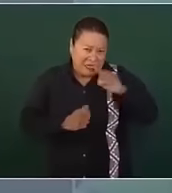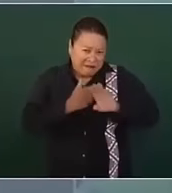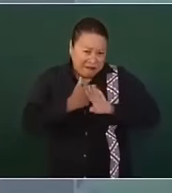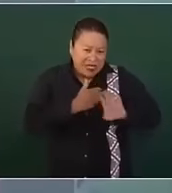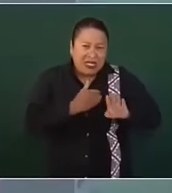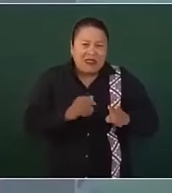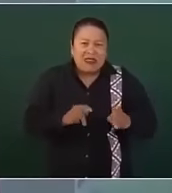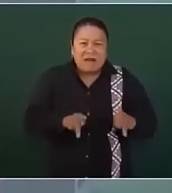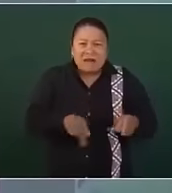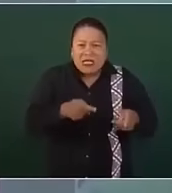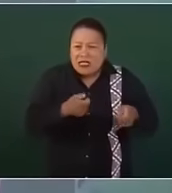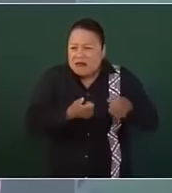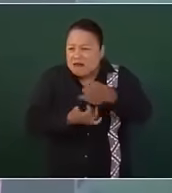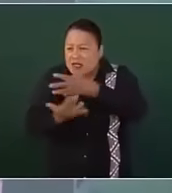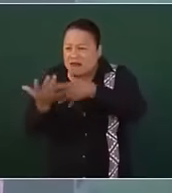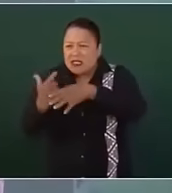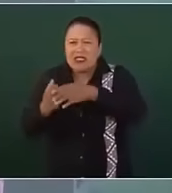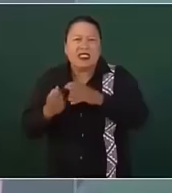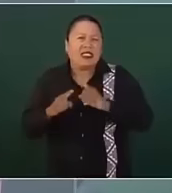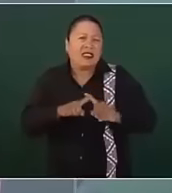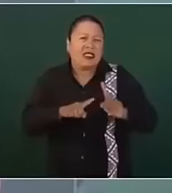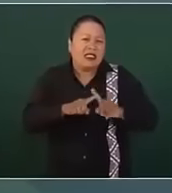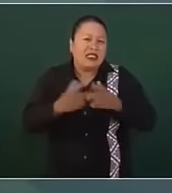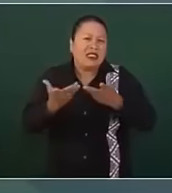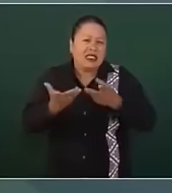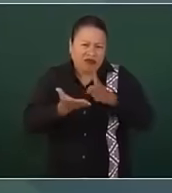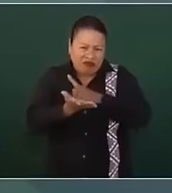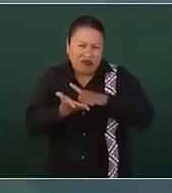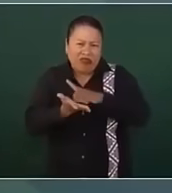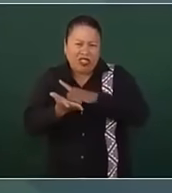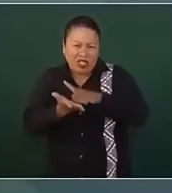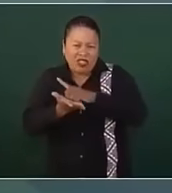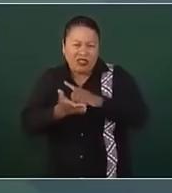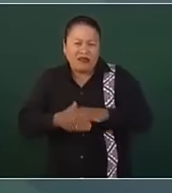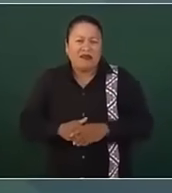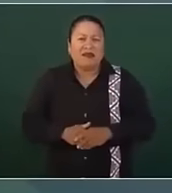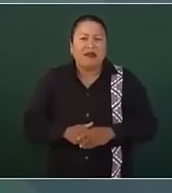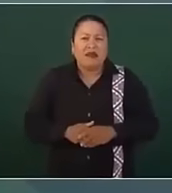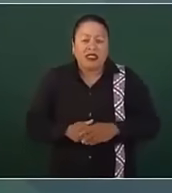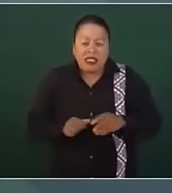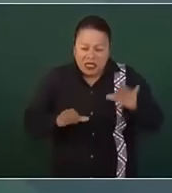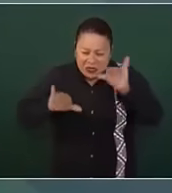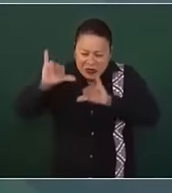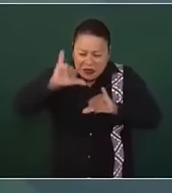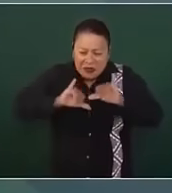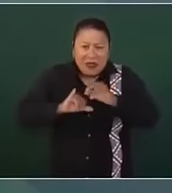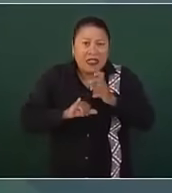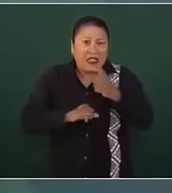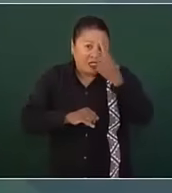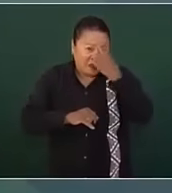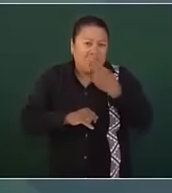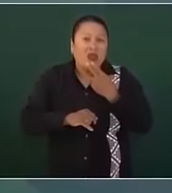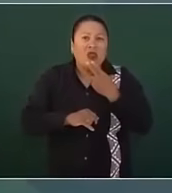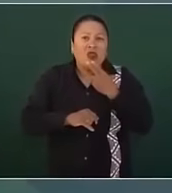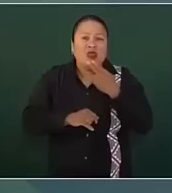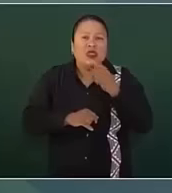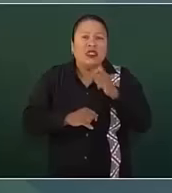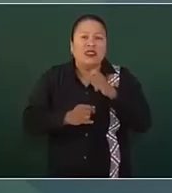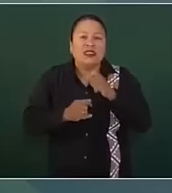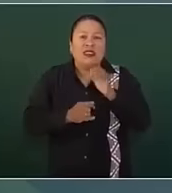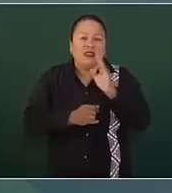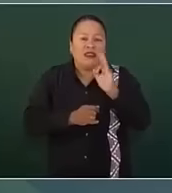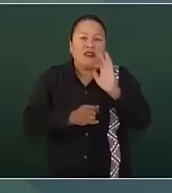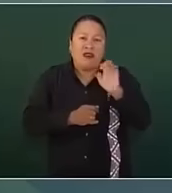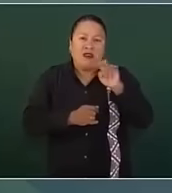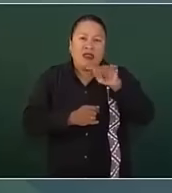comercialización de precursores químicos que se utilizan para la elaboración del